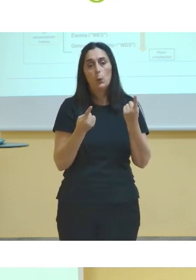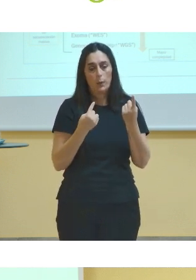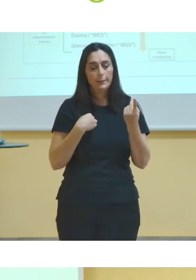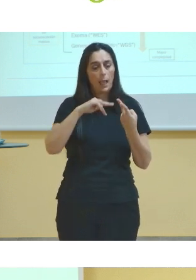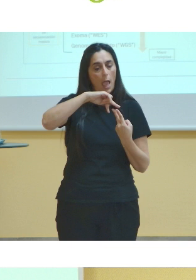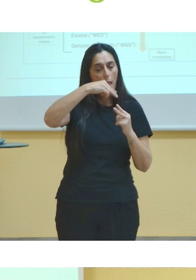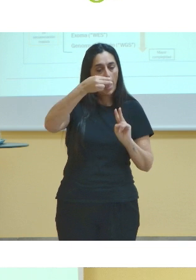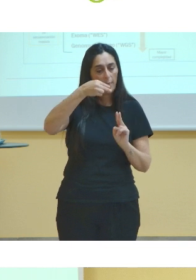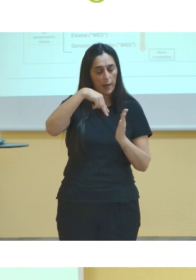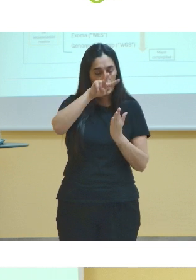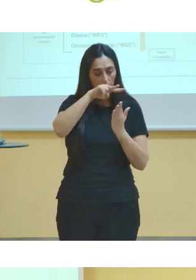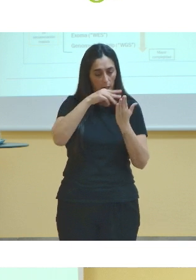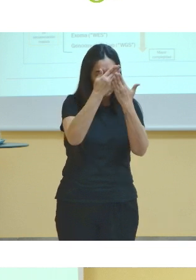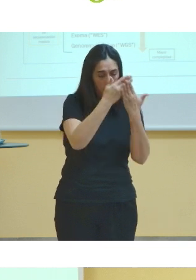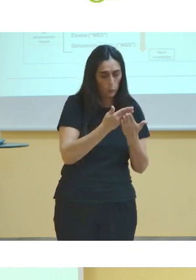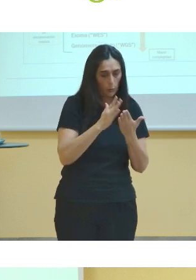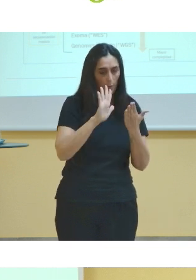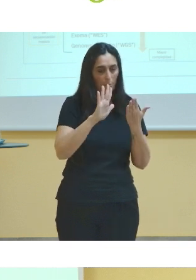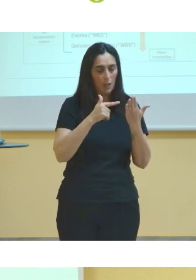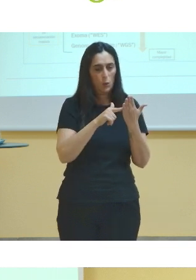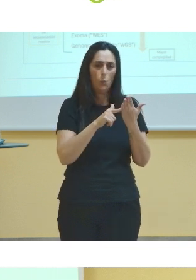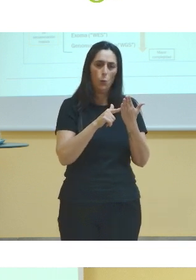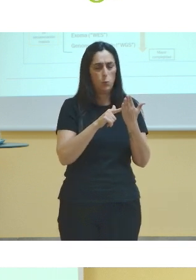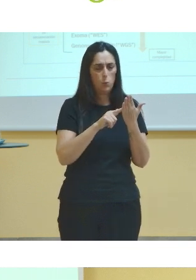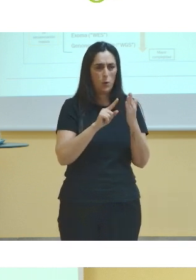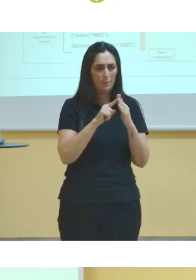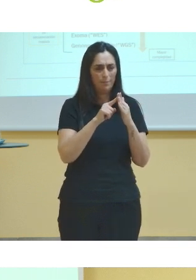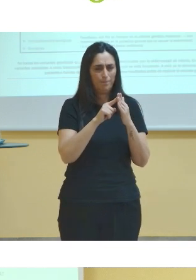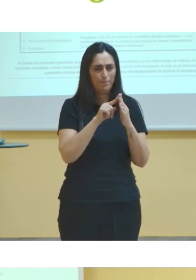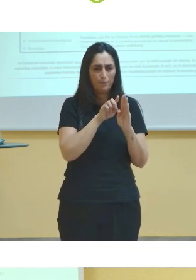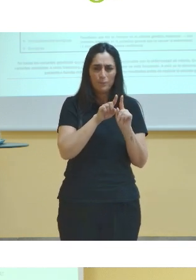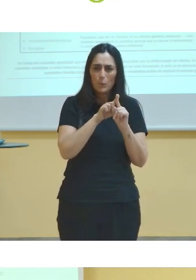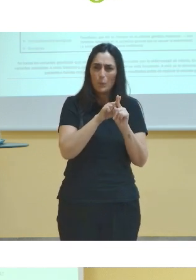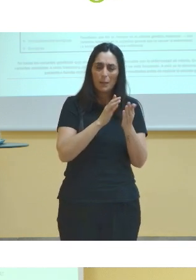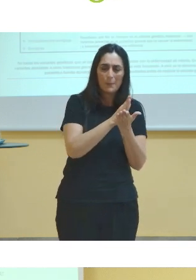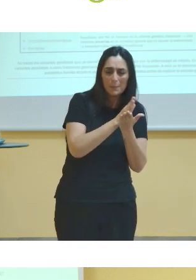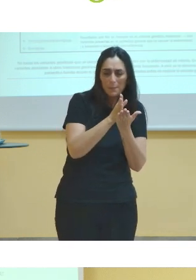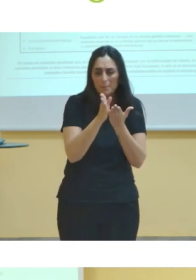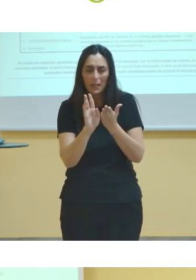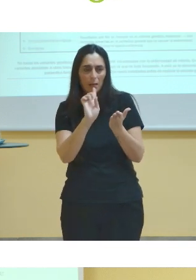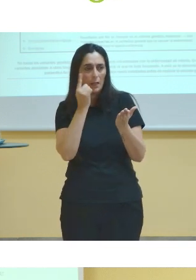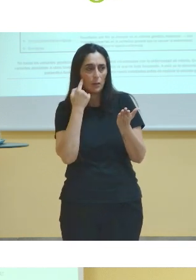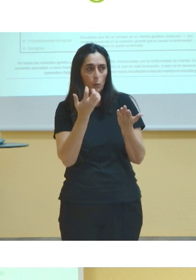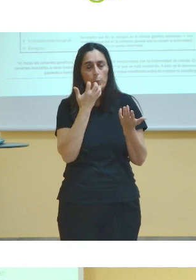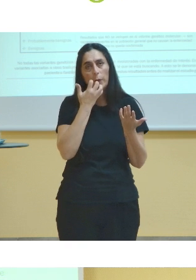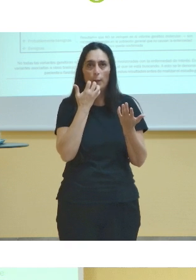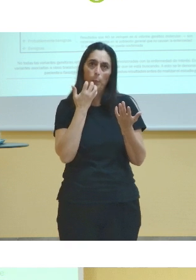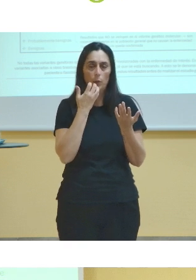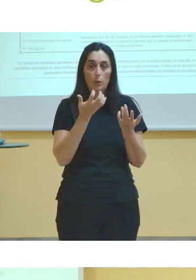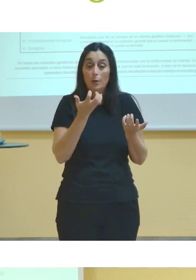ADN, pero se han encontrado diferentes tipos de variantes que son estas que digo. Está el